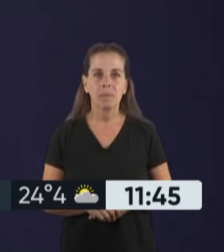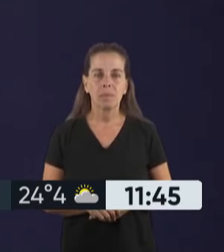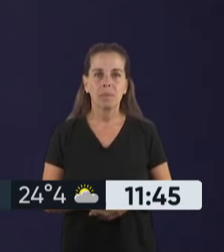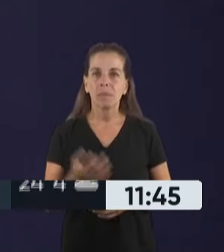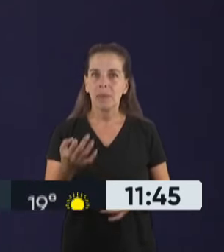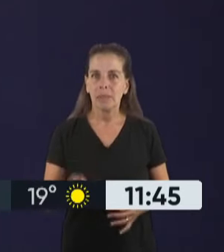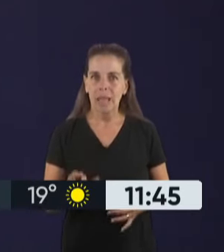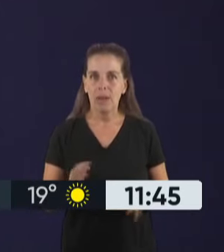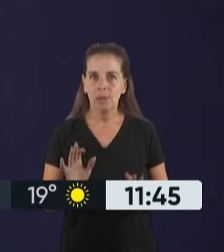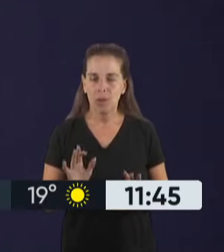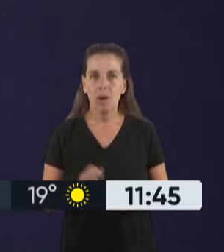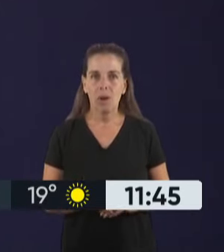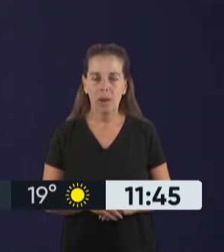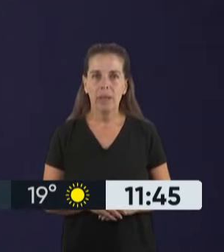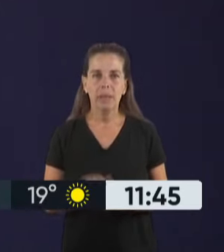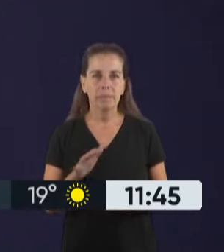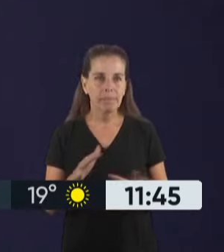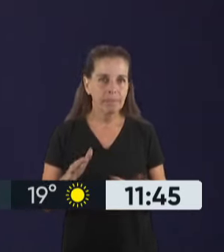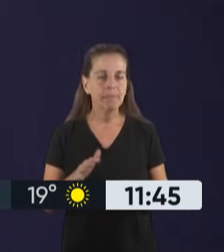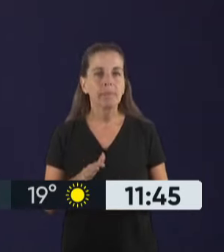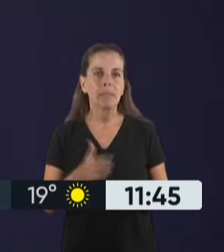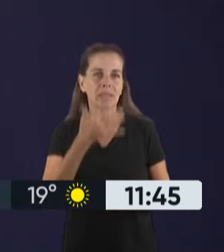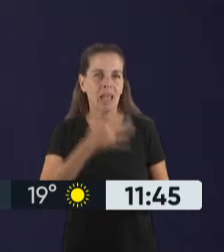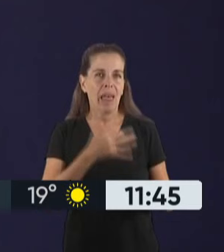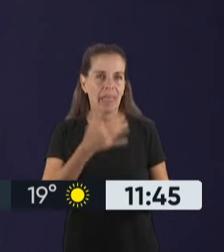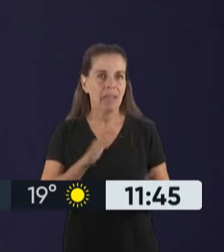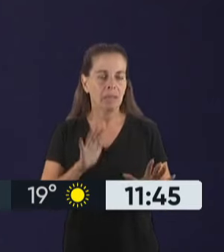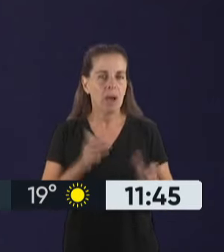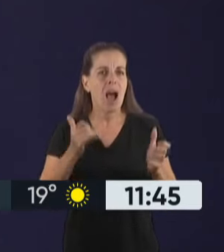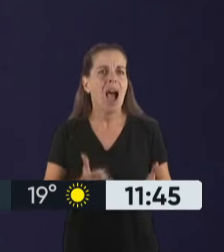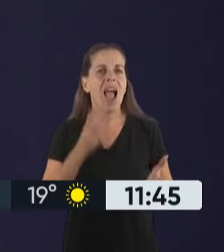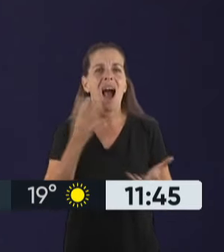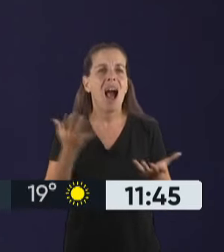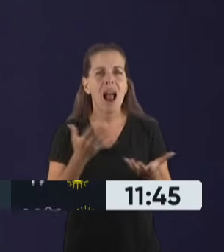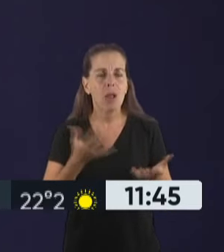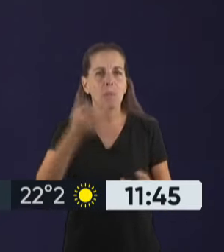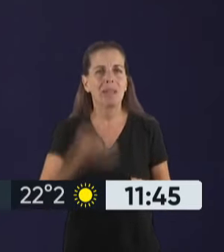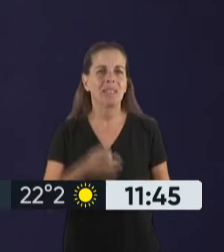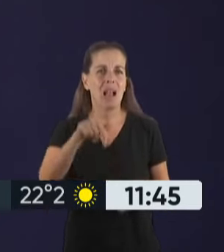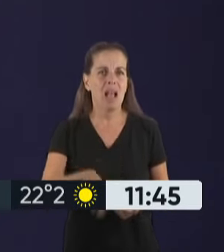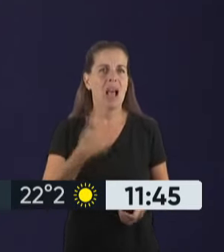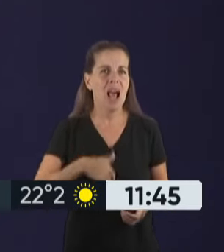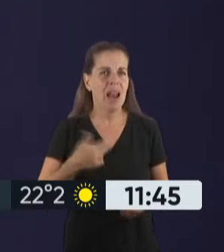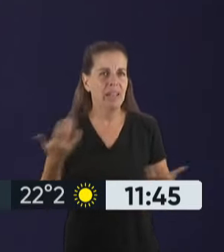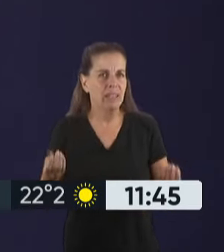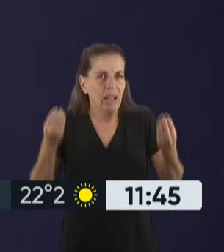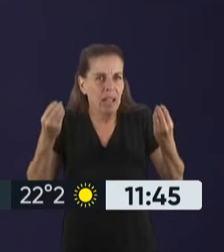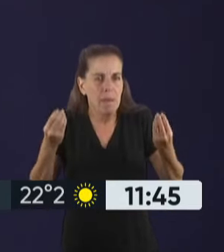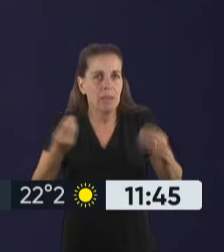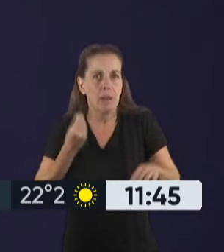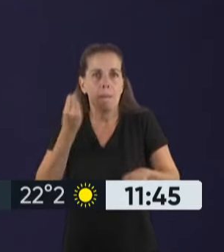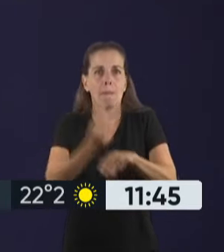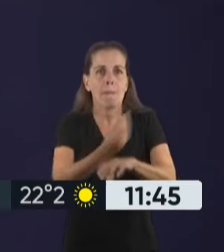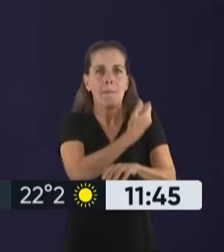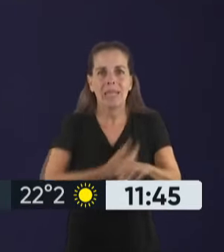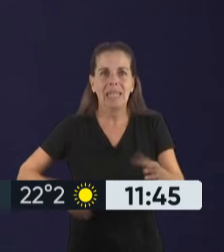cierto que es medianamente razonable porque se da una característica poco común en la Argentina que es que ASUME un presidente y